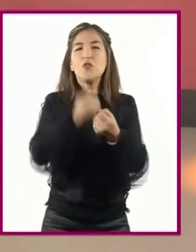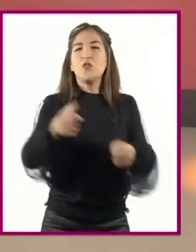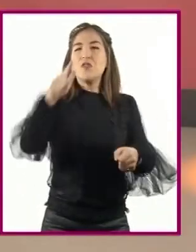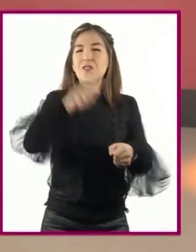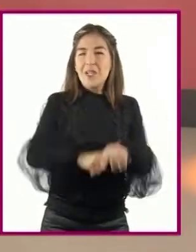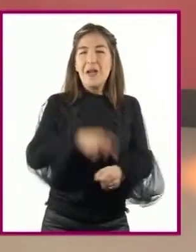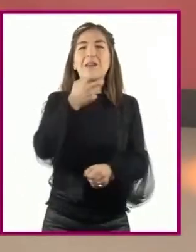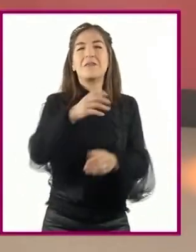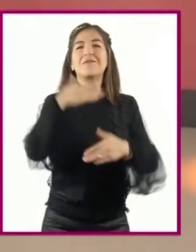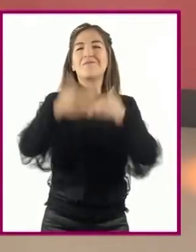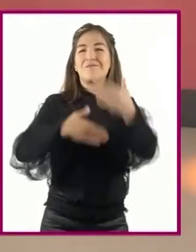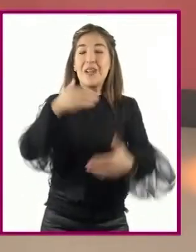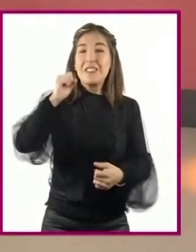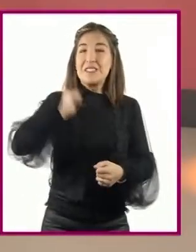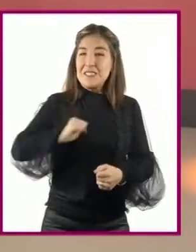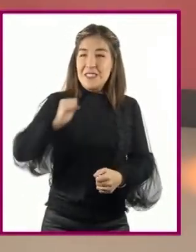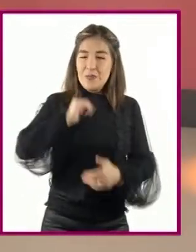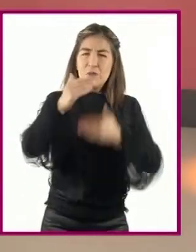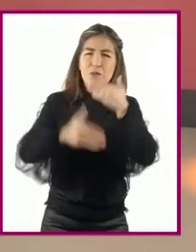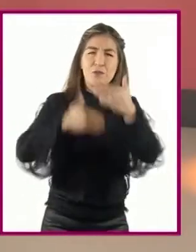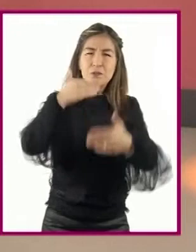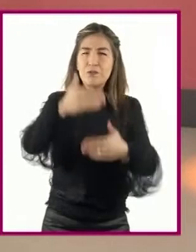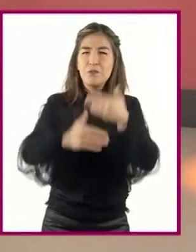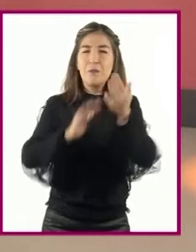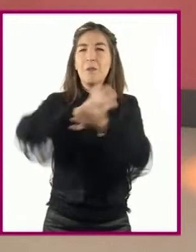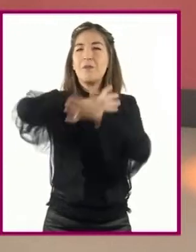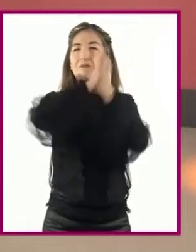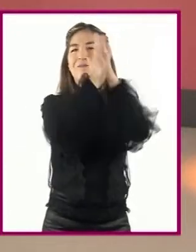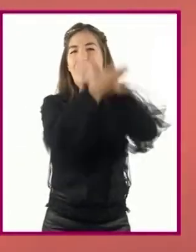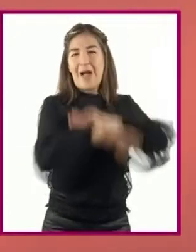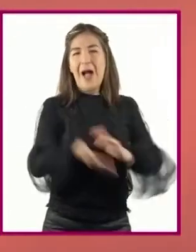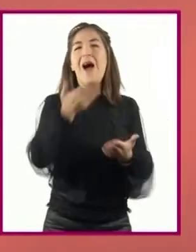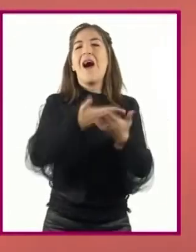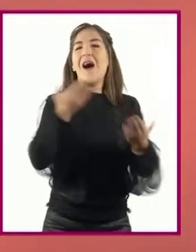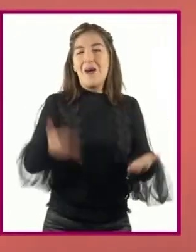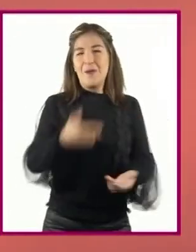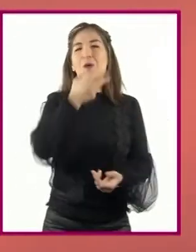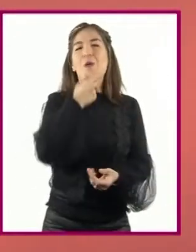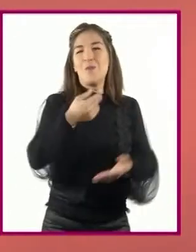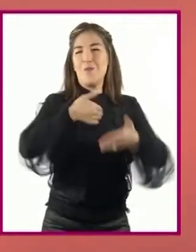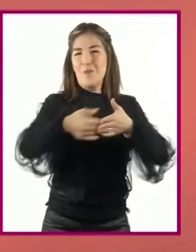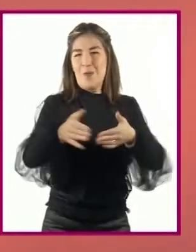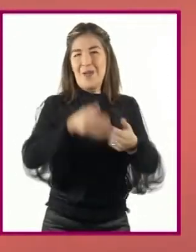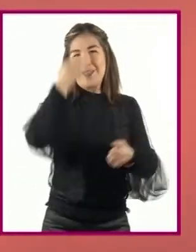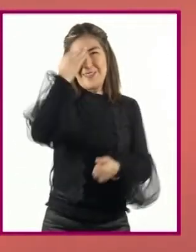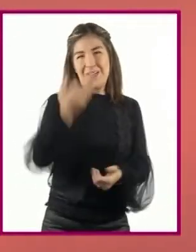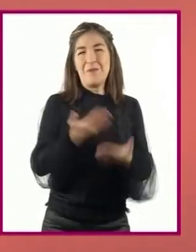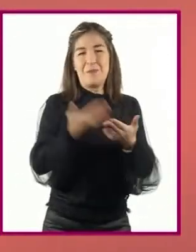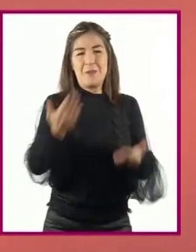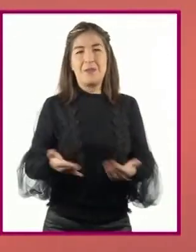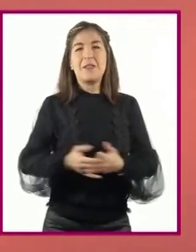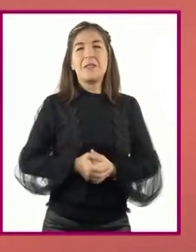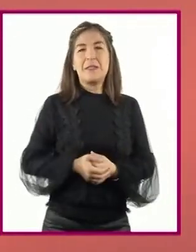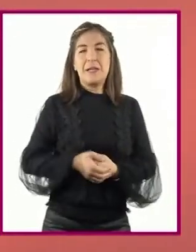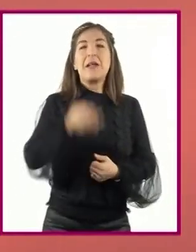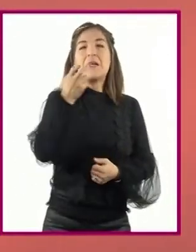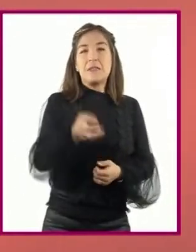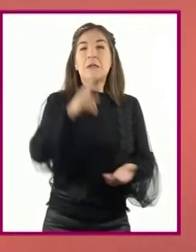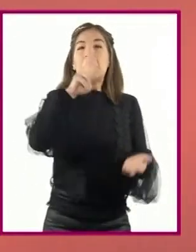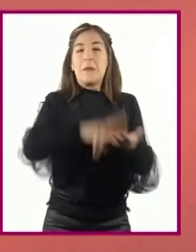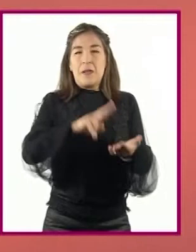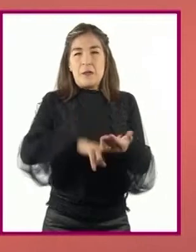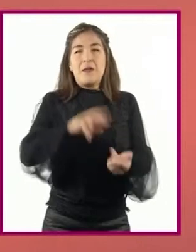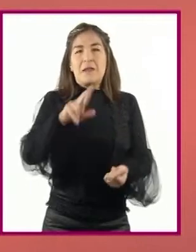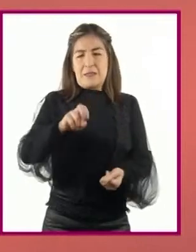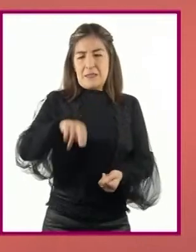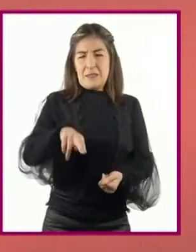siglos y configuró al hombre moderno que hoy conocemos. En este sentido, los valores renacentistas